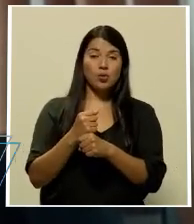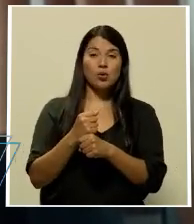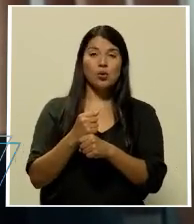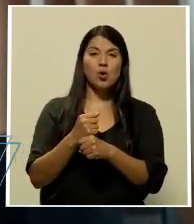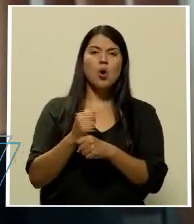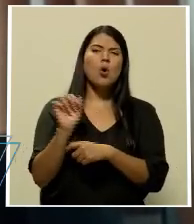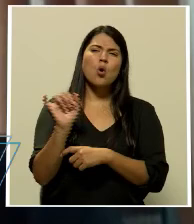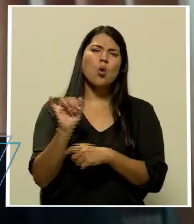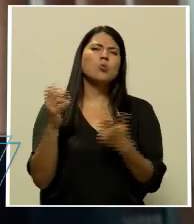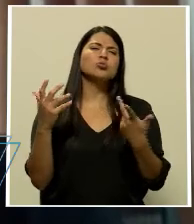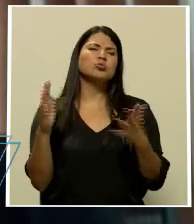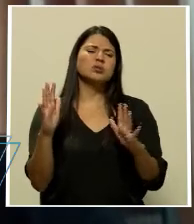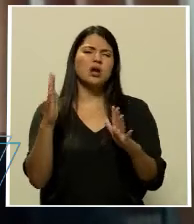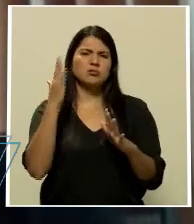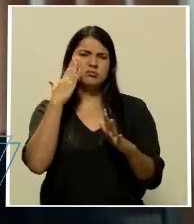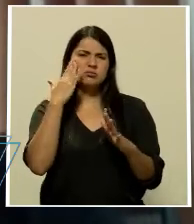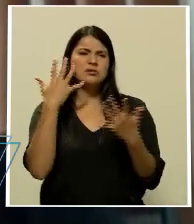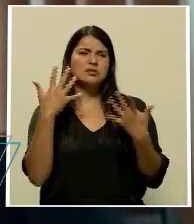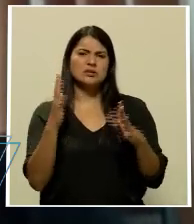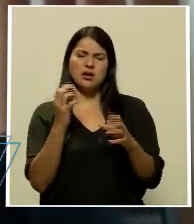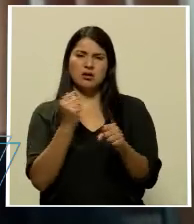las conocíamos y las desempeñábamos,